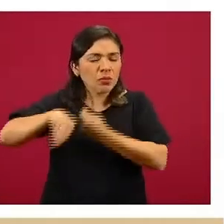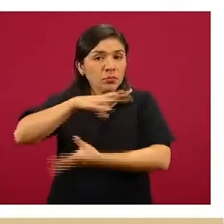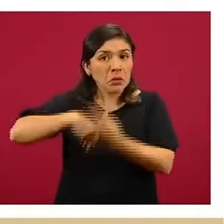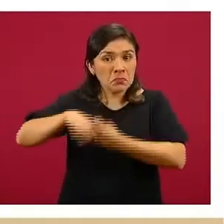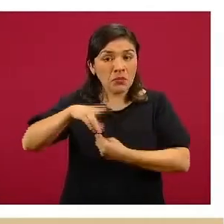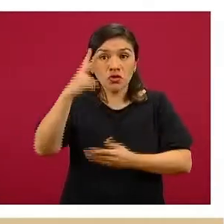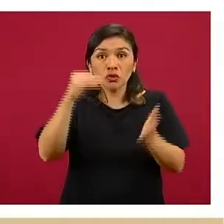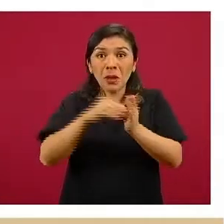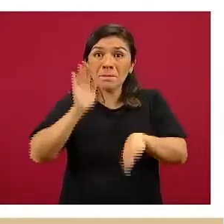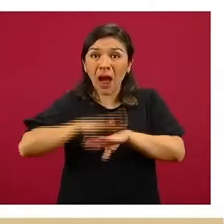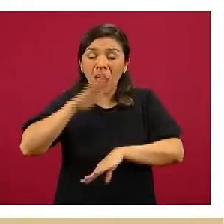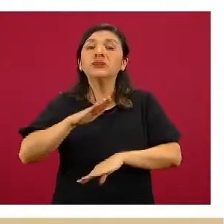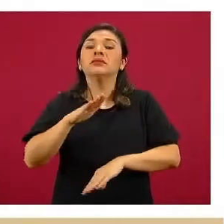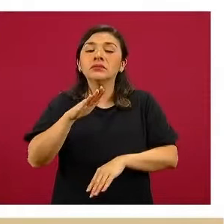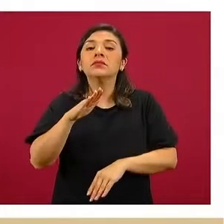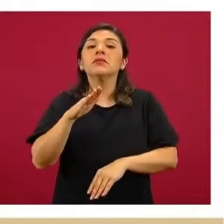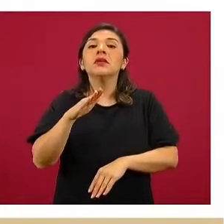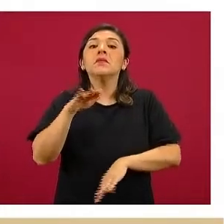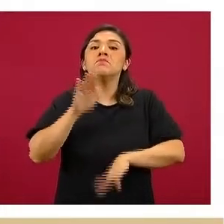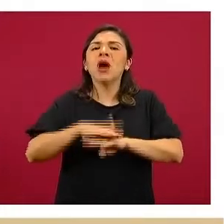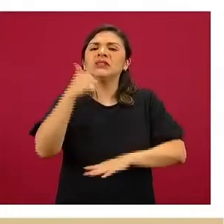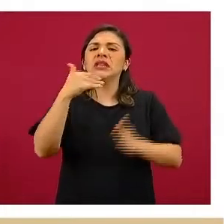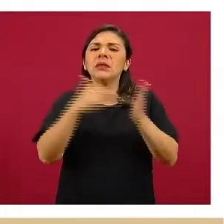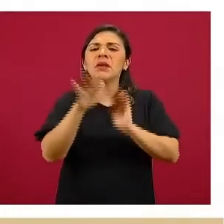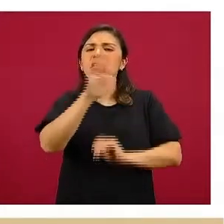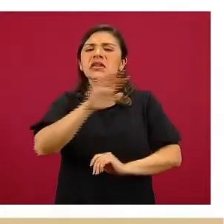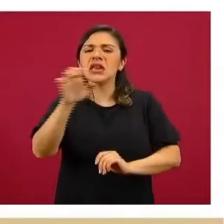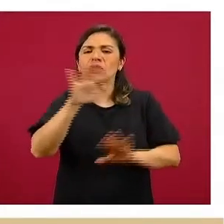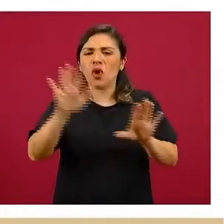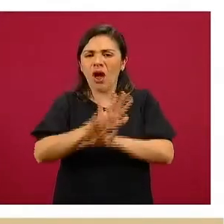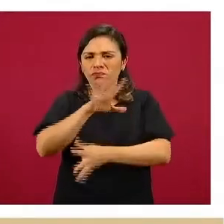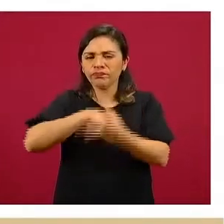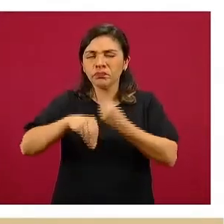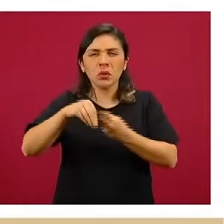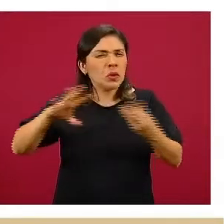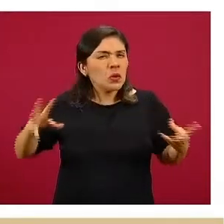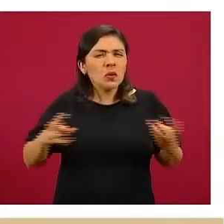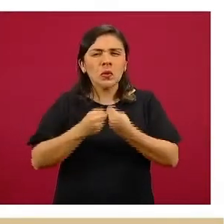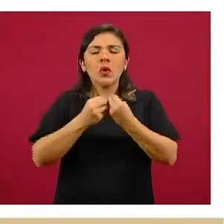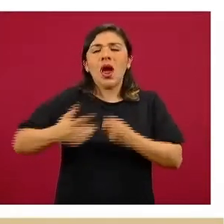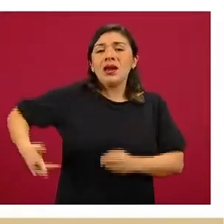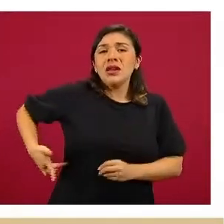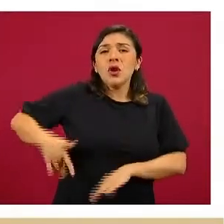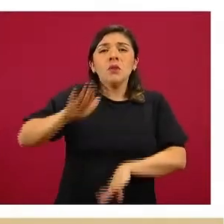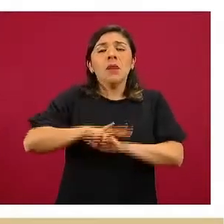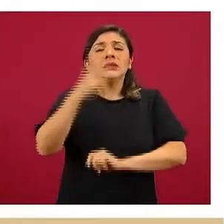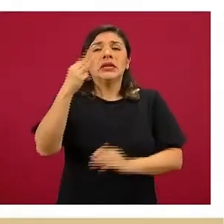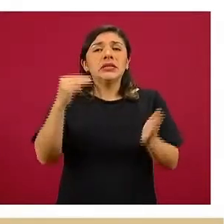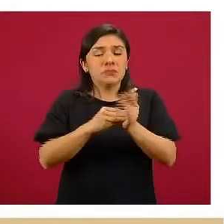y más de 7.500 trasplantes, en concreto de riñón más de